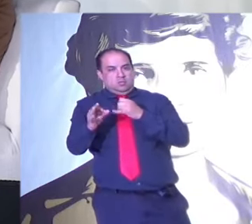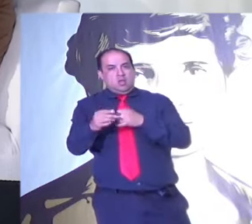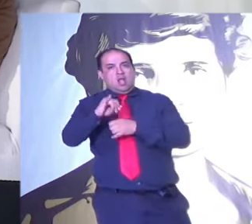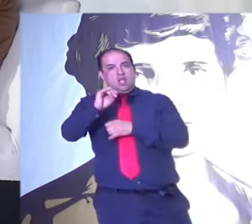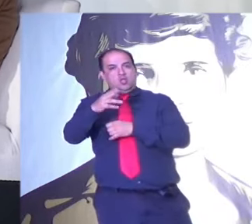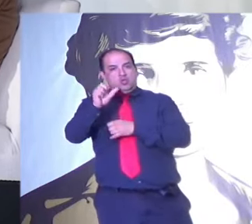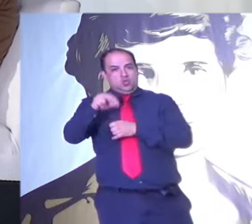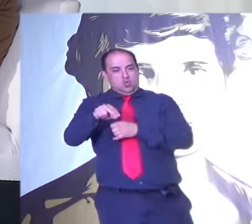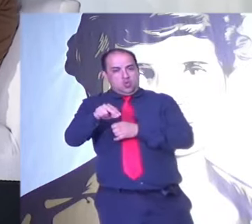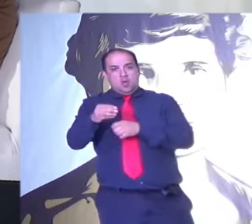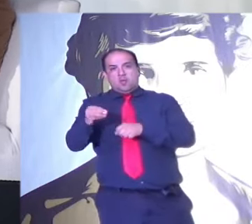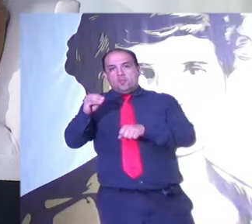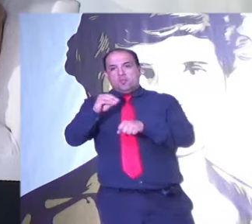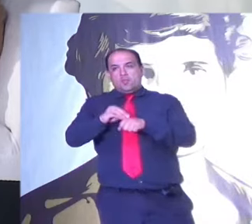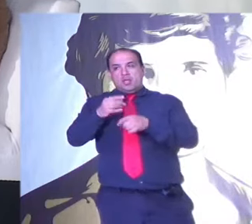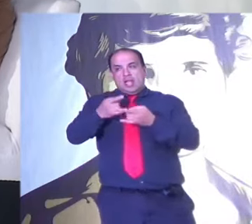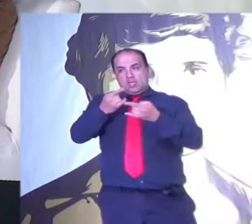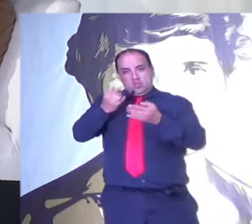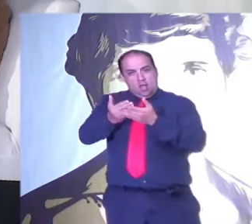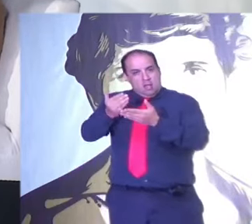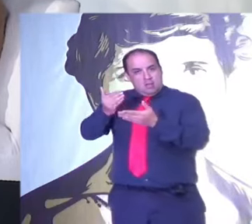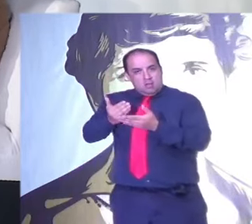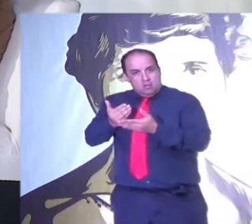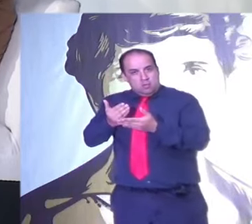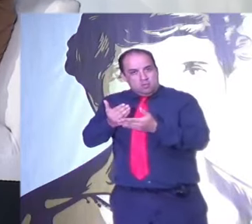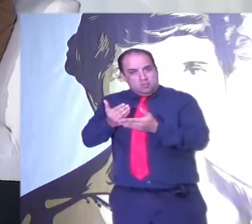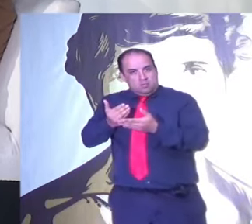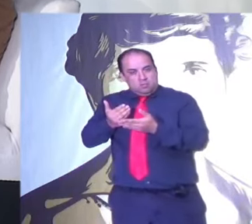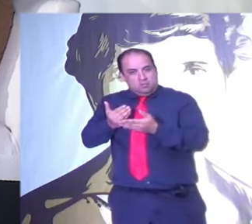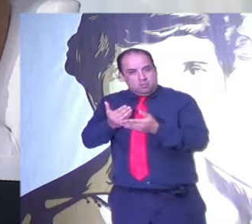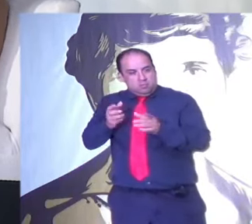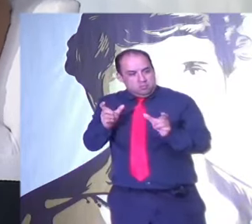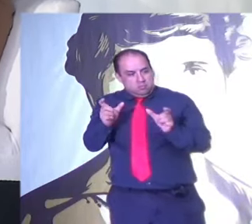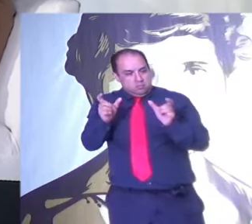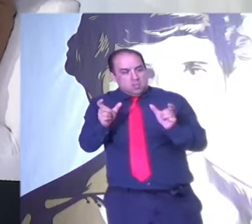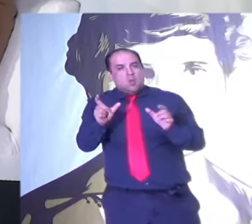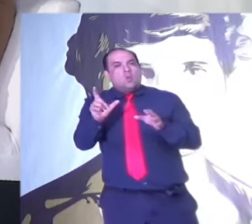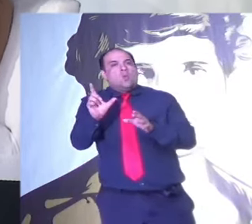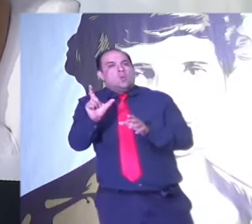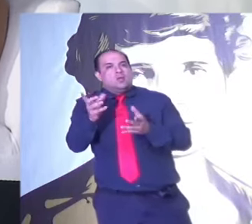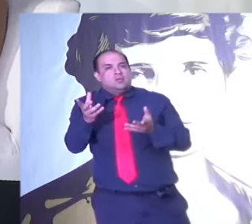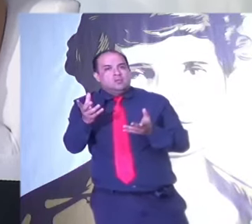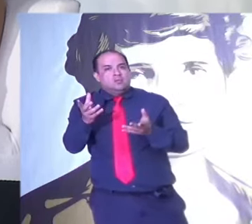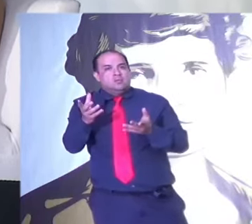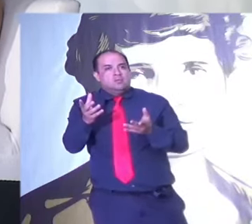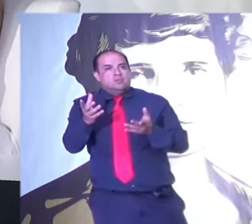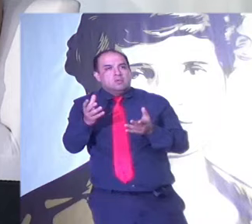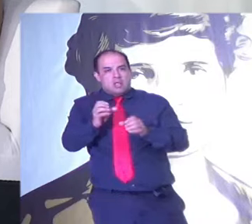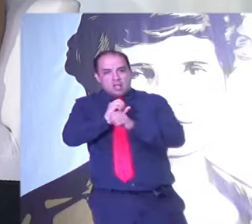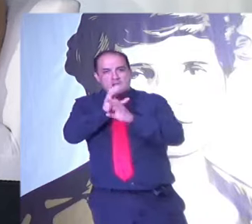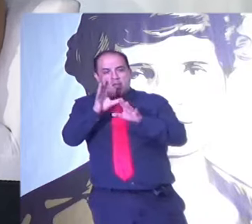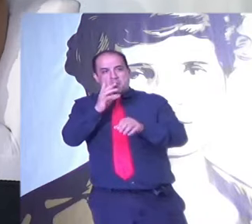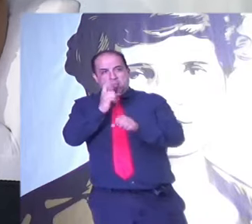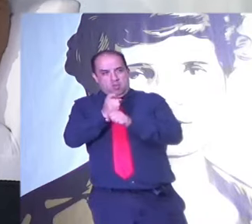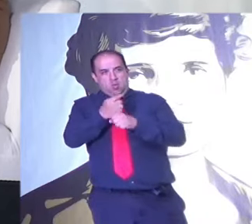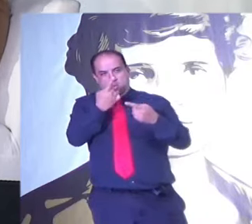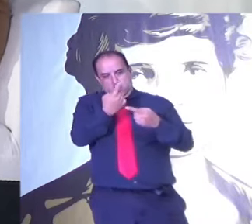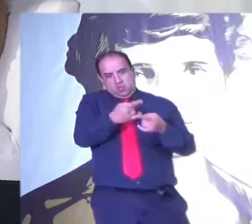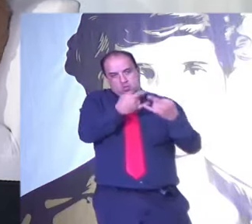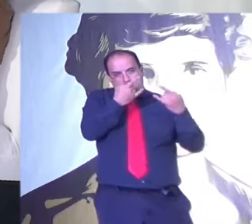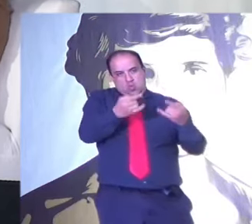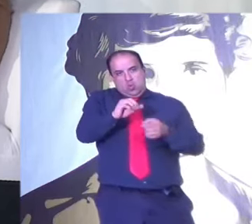la usas en el cuento anterior, justo en el anterior, como ¿en qué momento? Porque claramente primero hubo un cuento y luego el otro, para